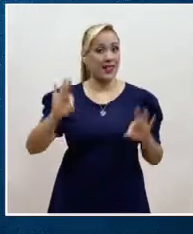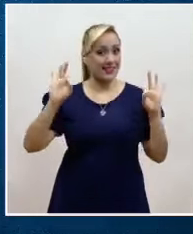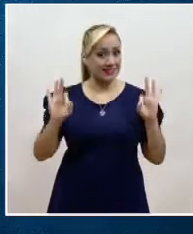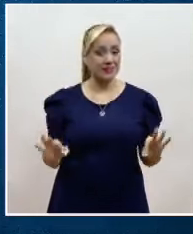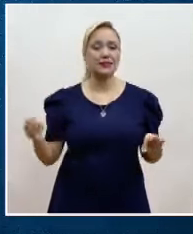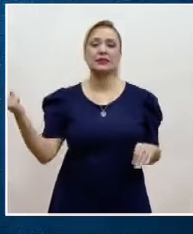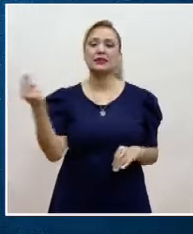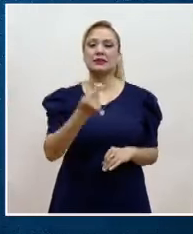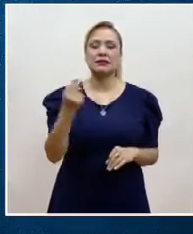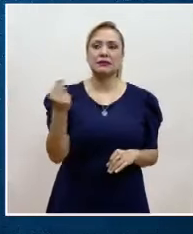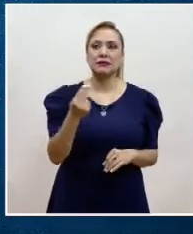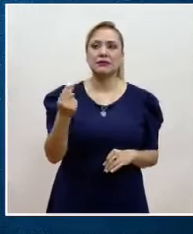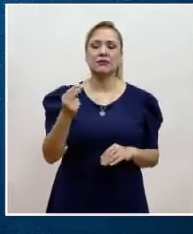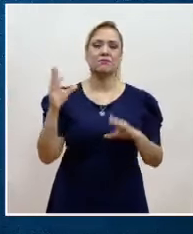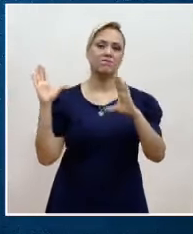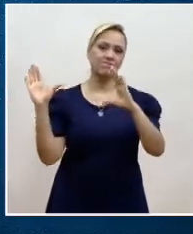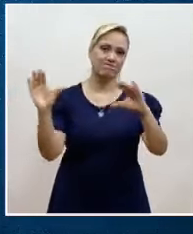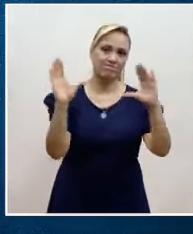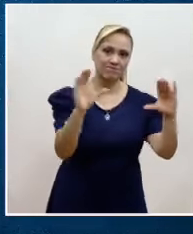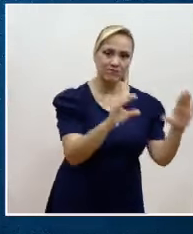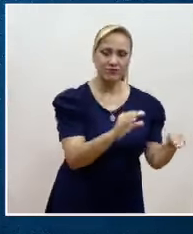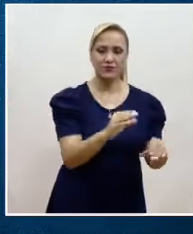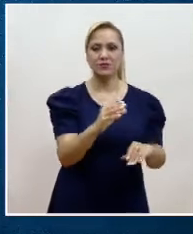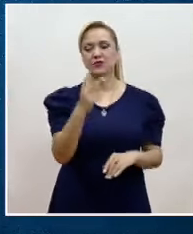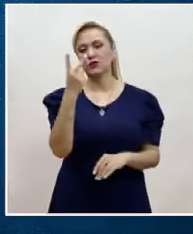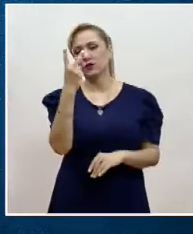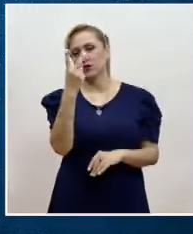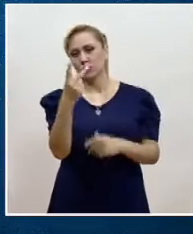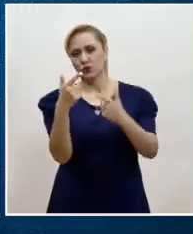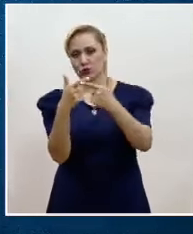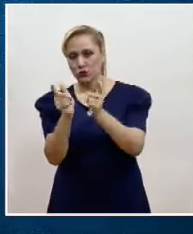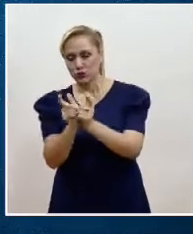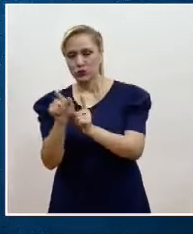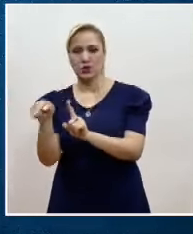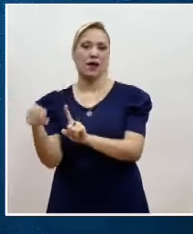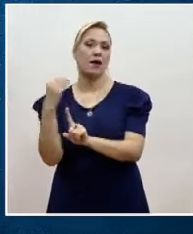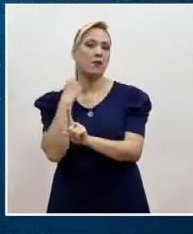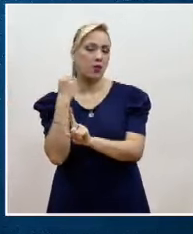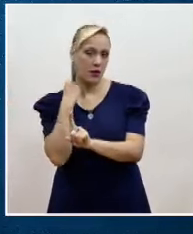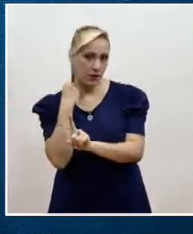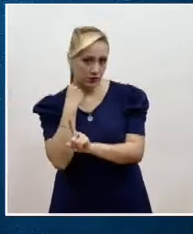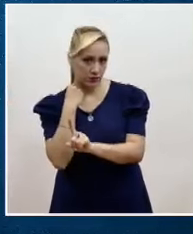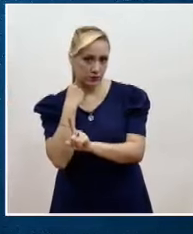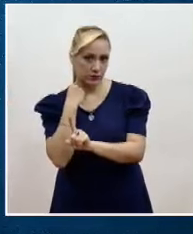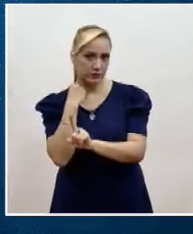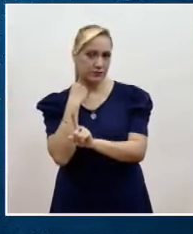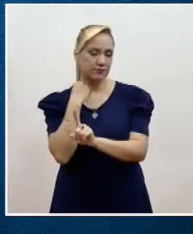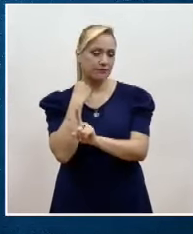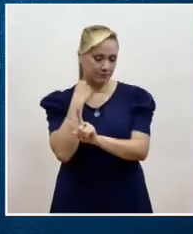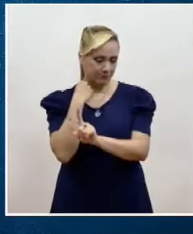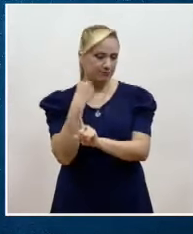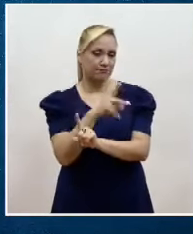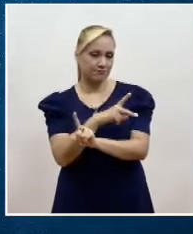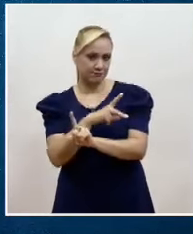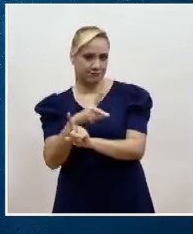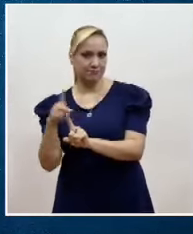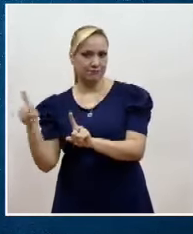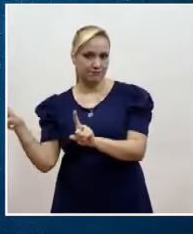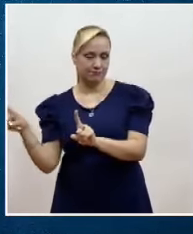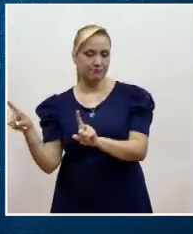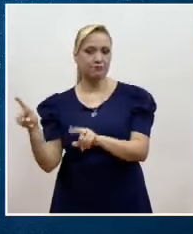se necesitan educar al menos a dos públicos más, que es primero abogados, ¿no? Entonces, los